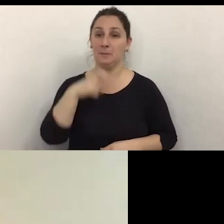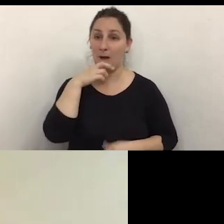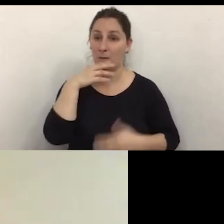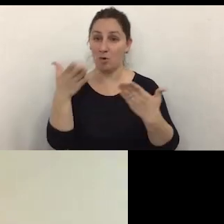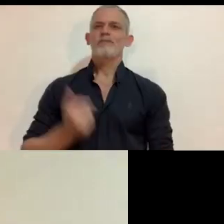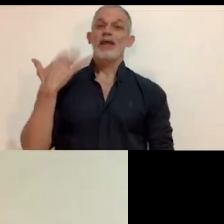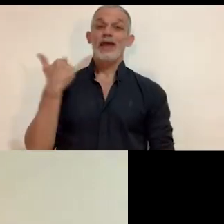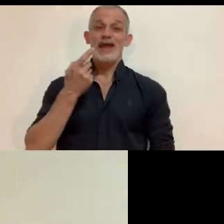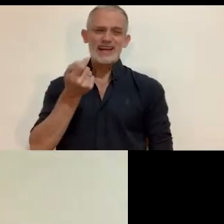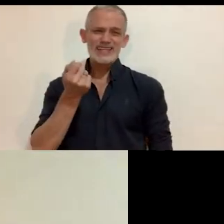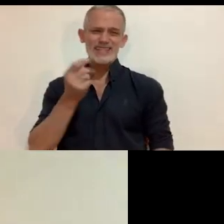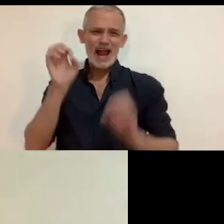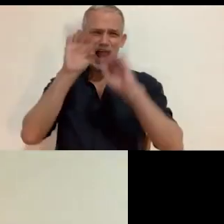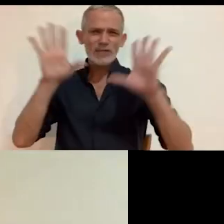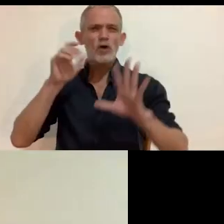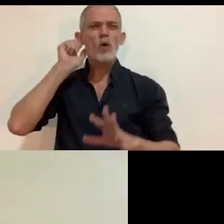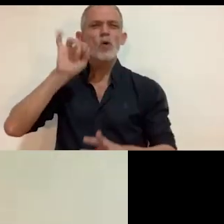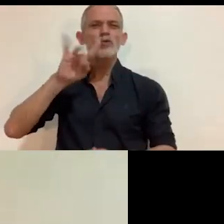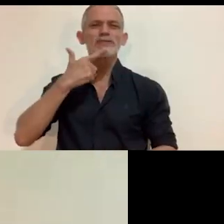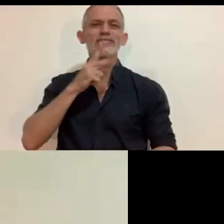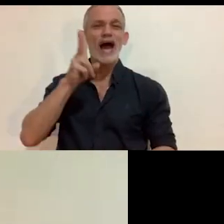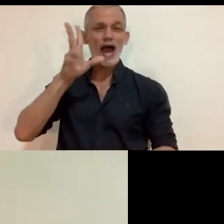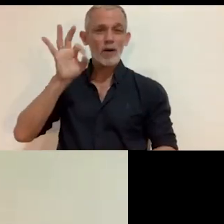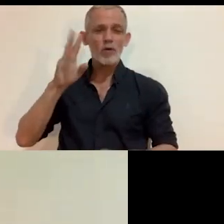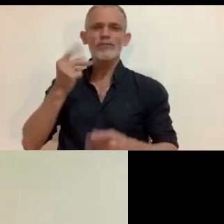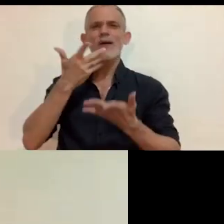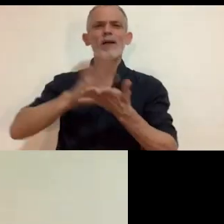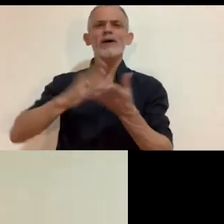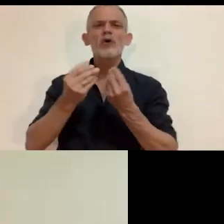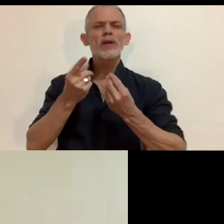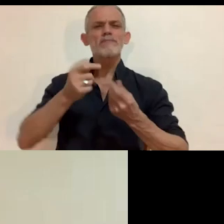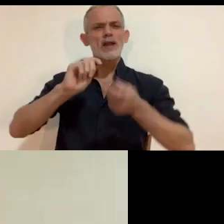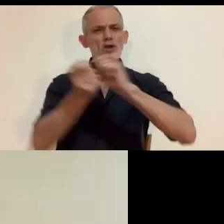de la aplicación del no reformatio, por vulneración del principio de defensa.